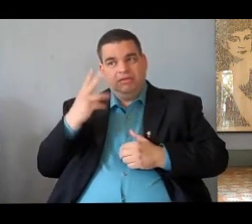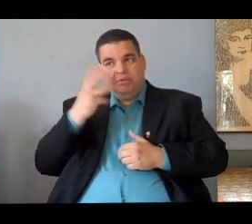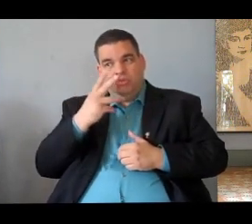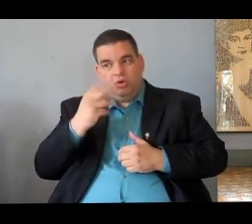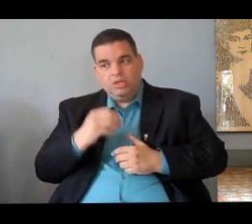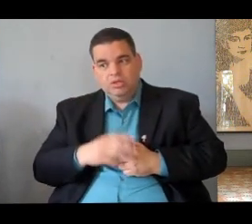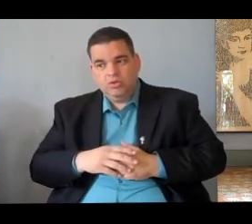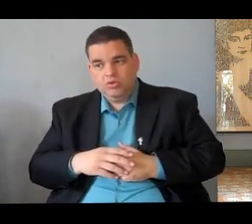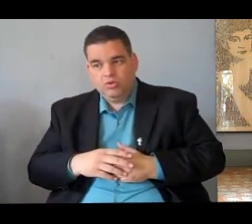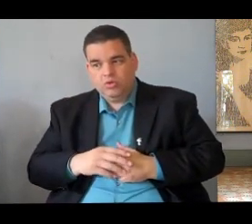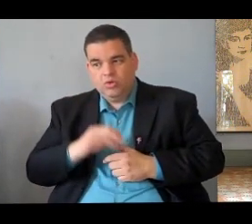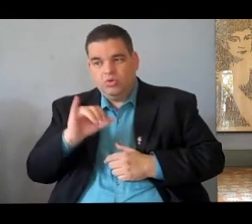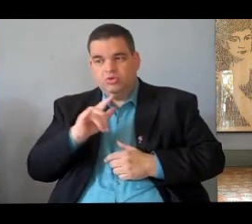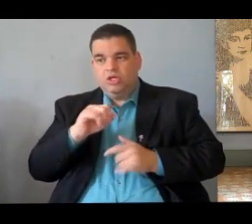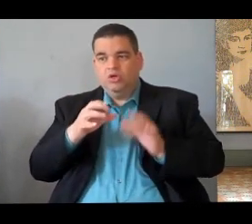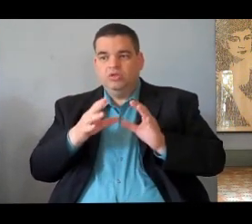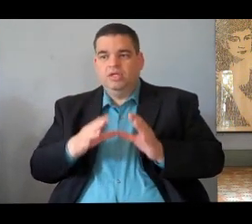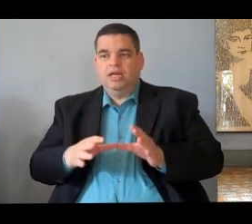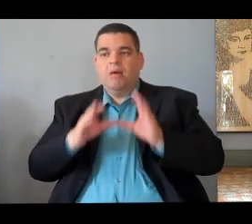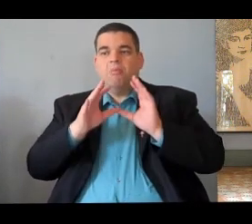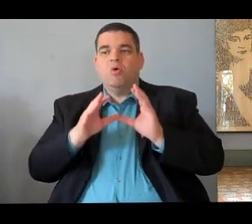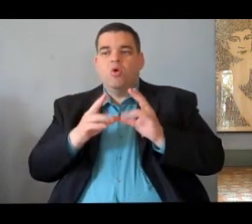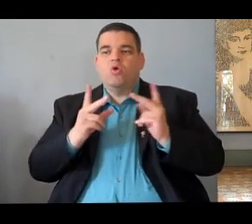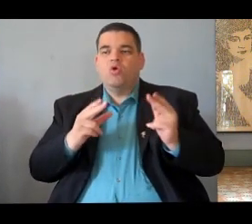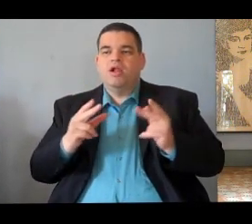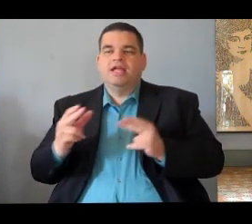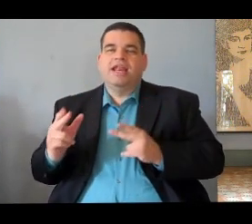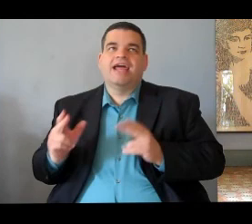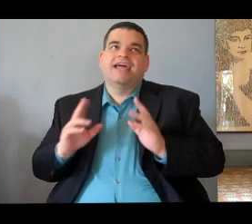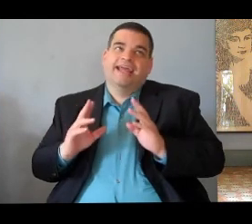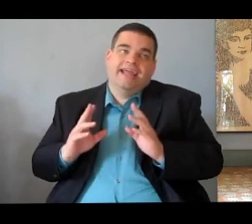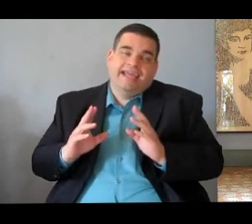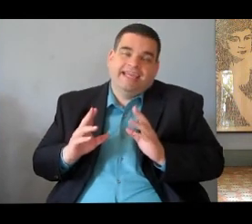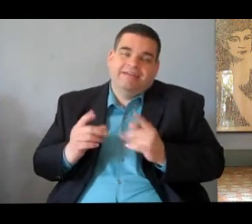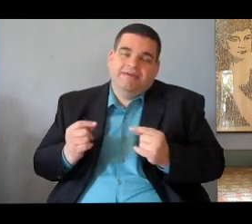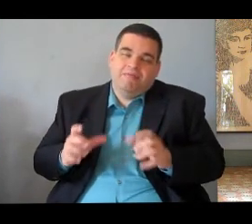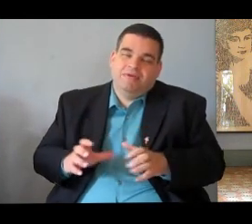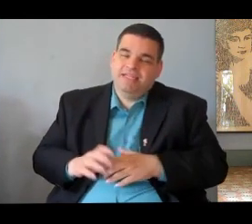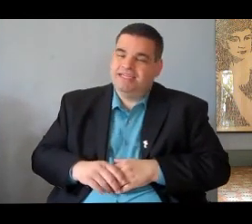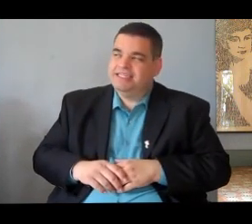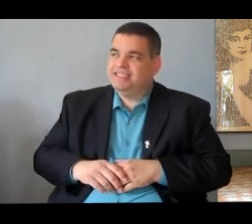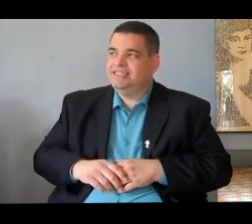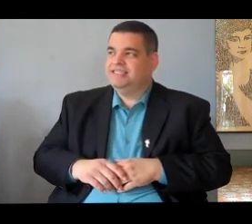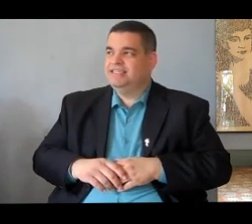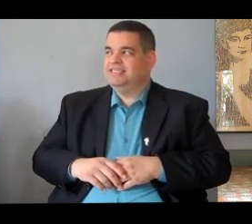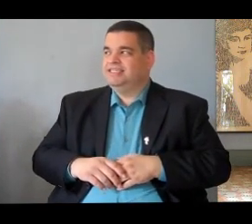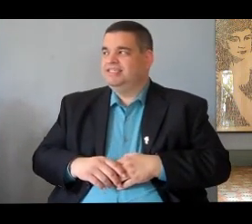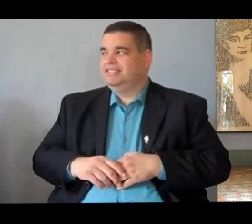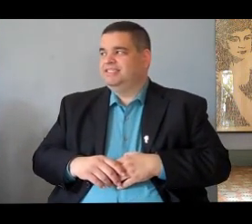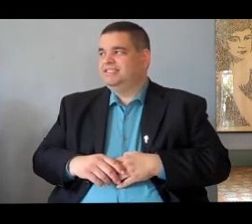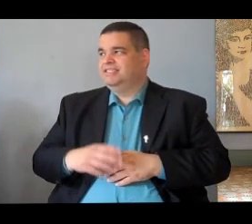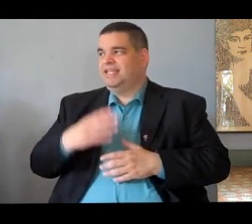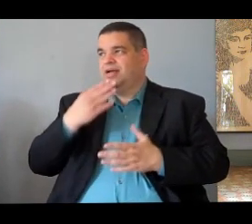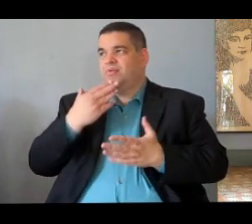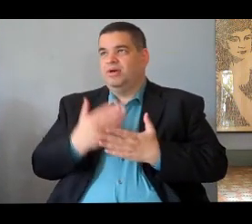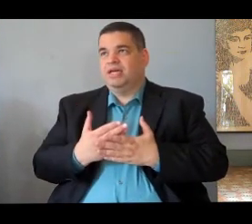es, José lo se enamoró con el cangrejito, pues, vamos a hacer. Pero está la forma. Está chévere, sí.